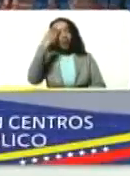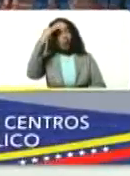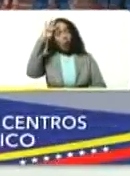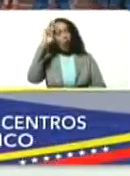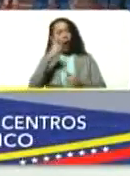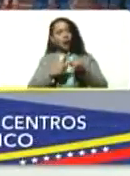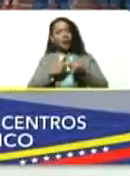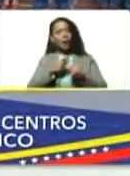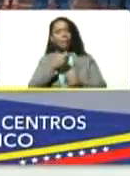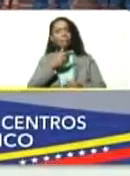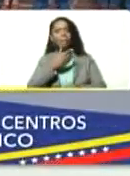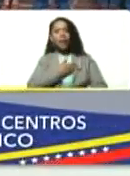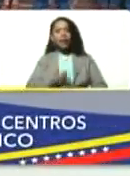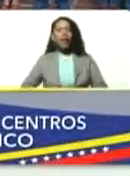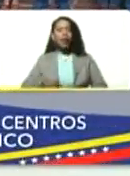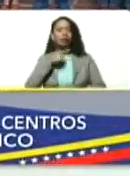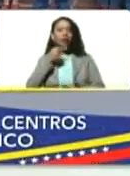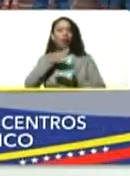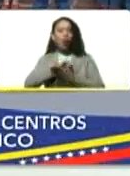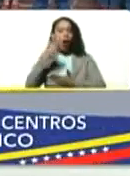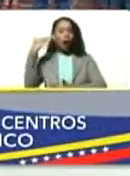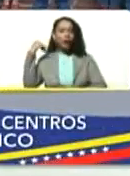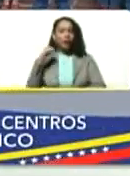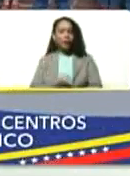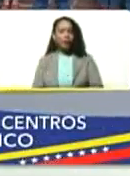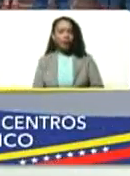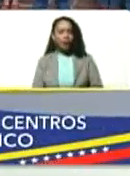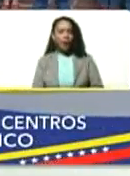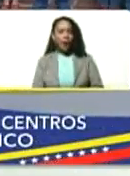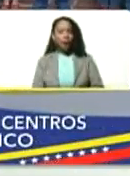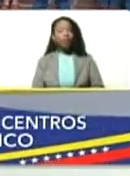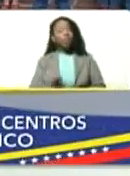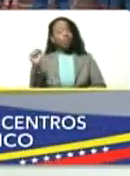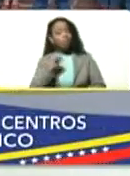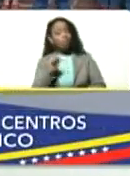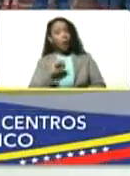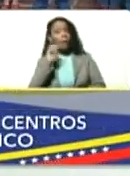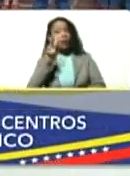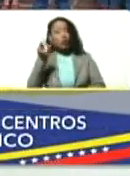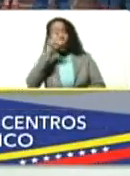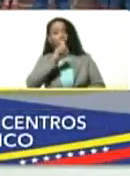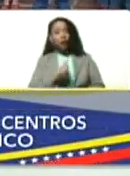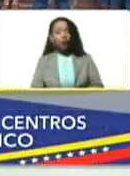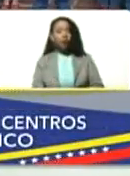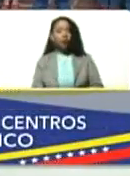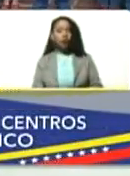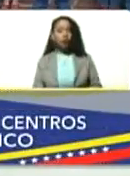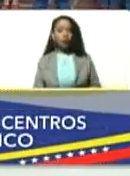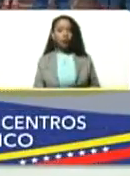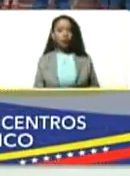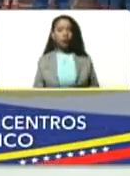Ruz en el convenio Cuba-Venezuela, precisamente